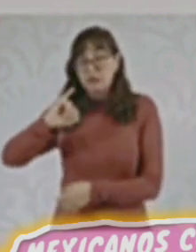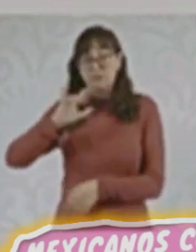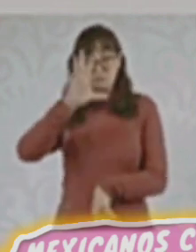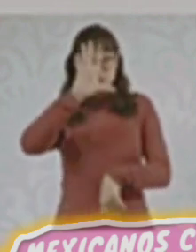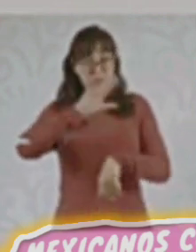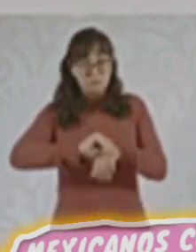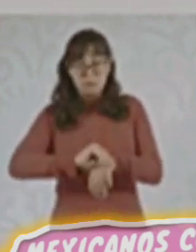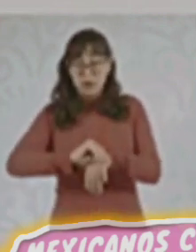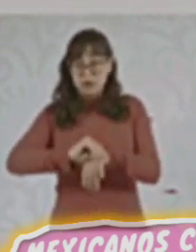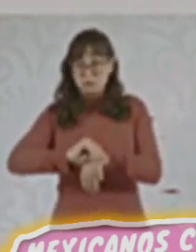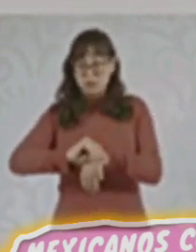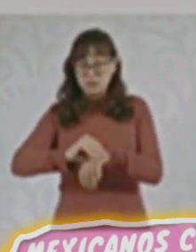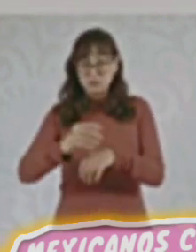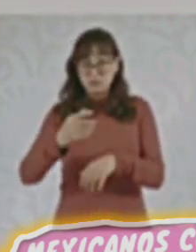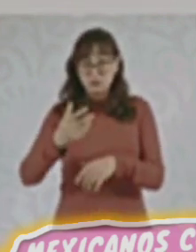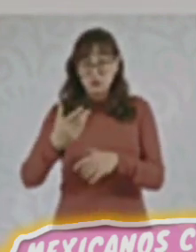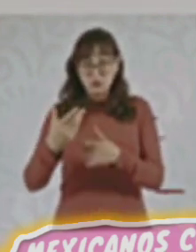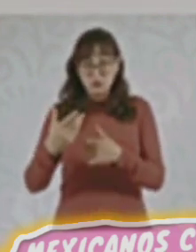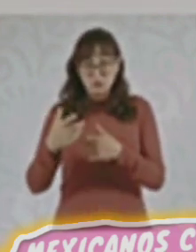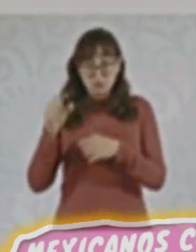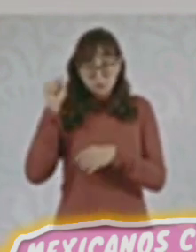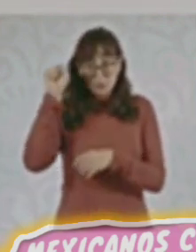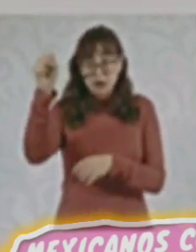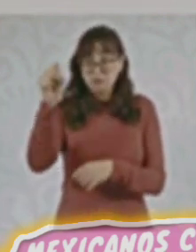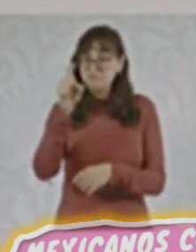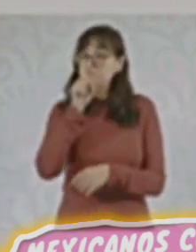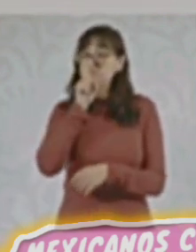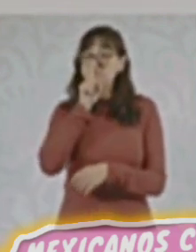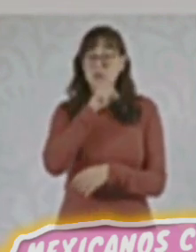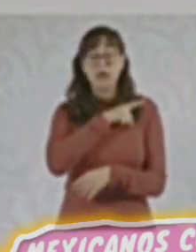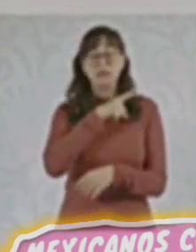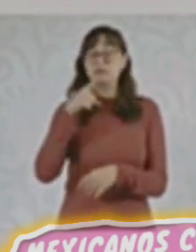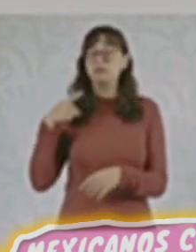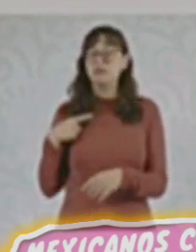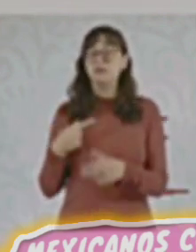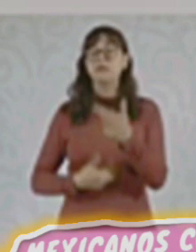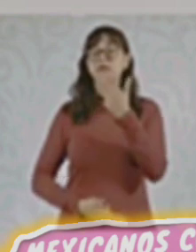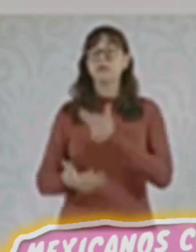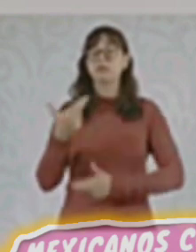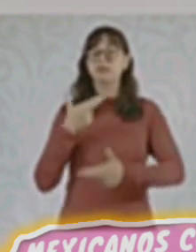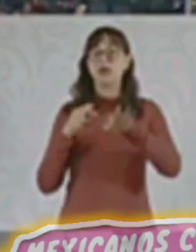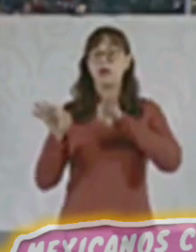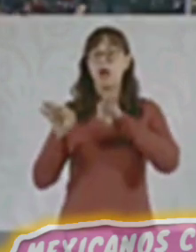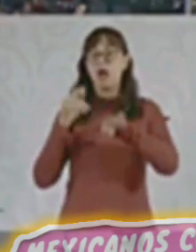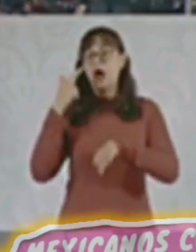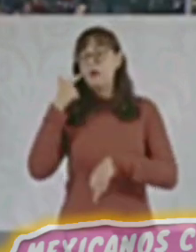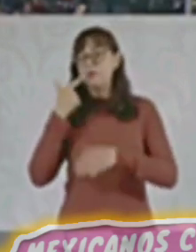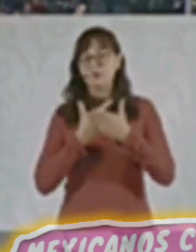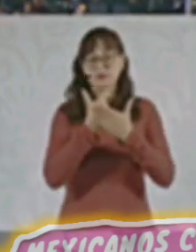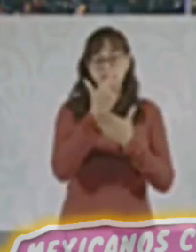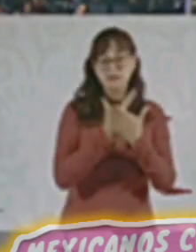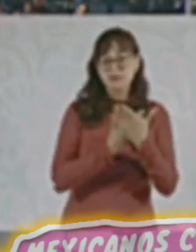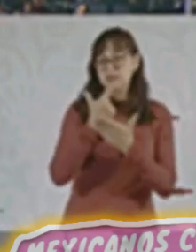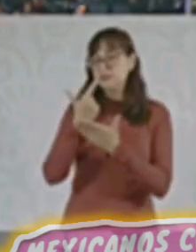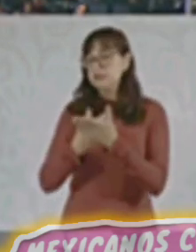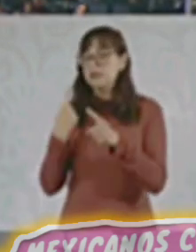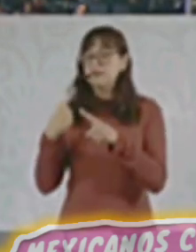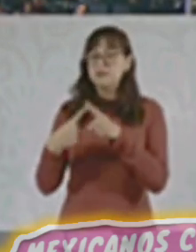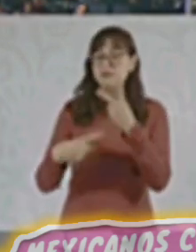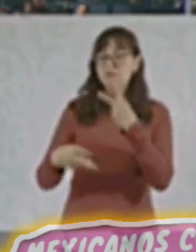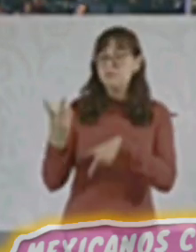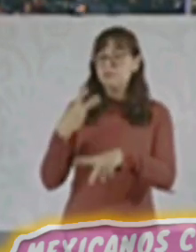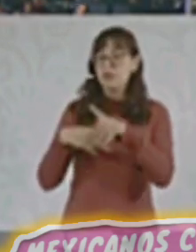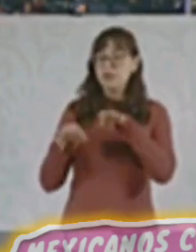materia administrativa, entre otras el control de asistencia, a fin de garantizar el óptimo funcionamiento de